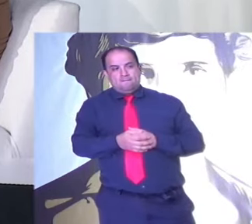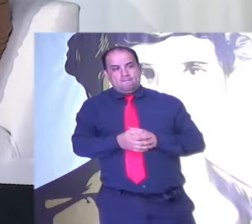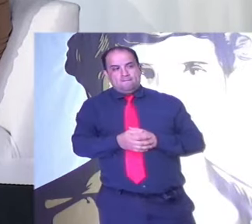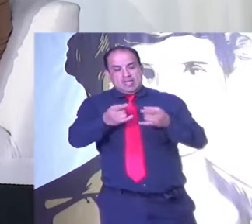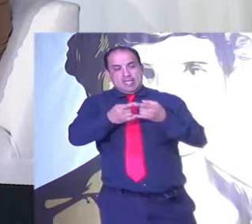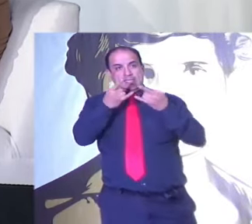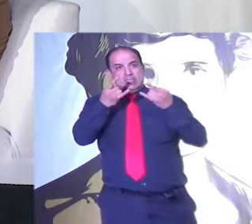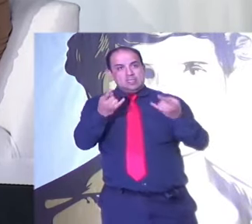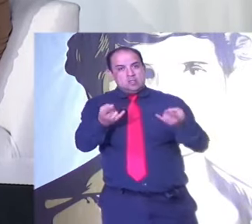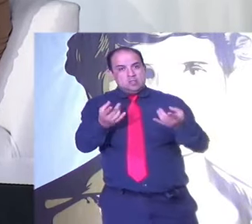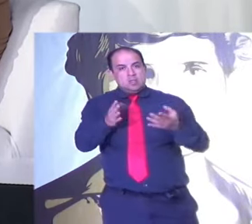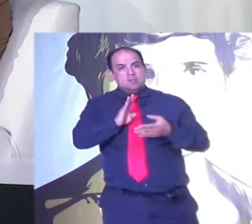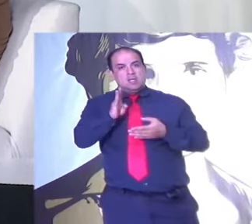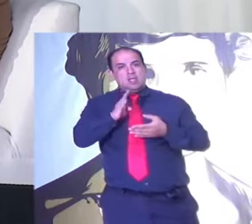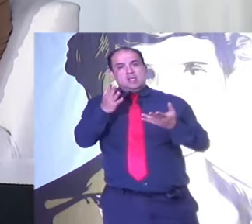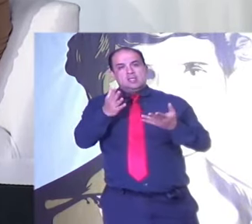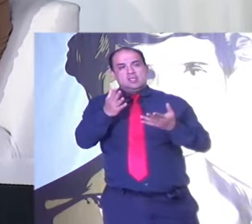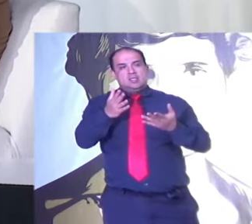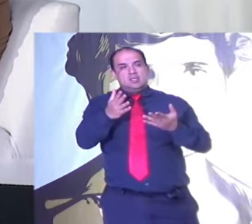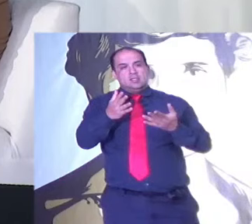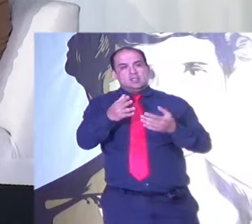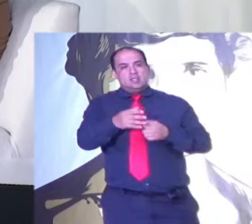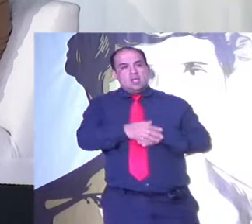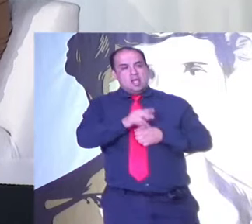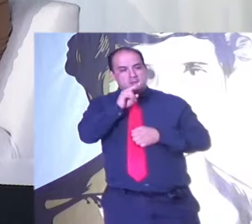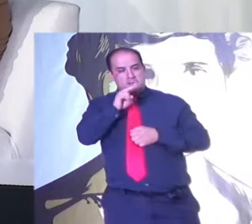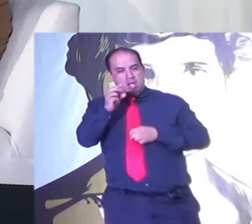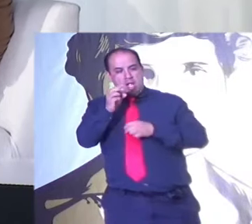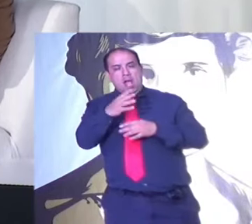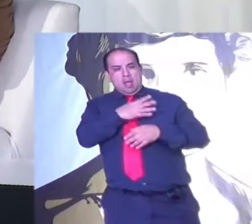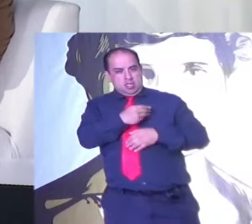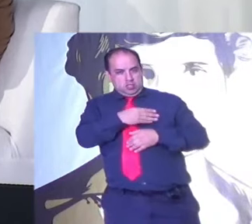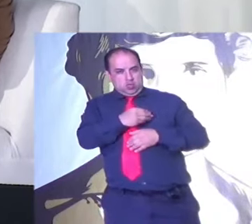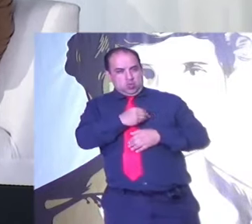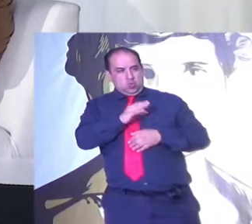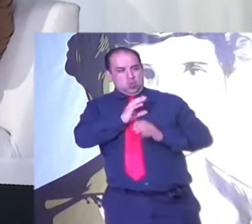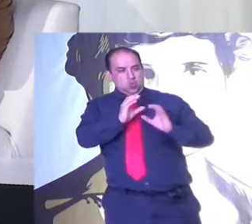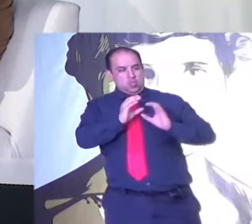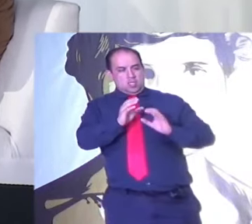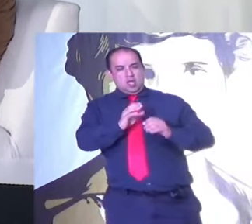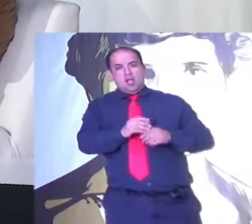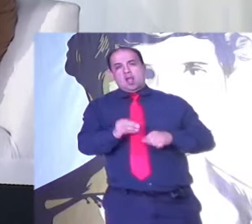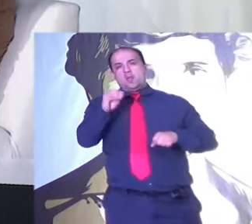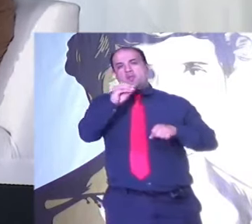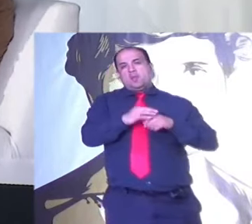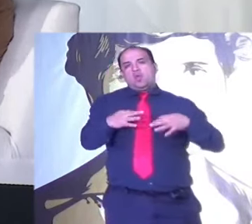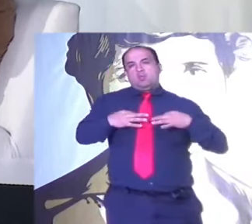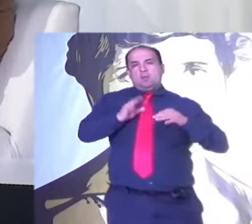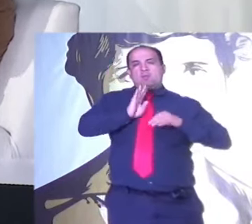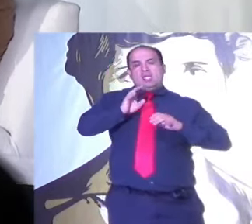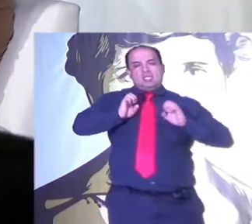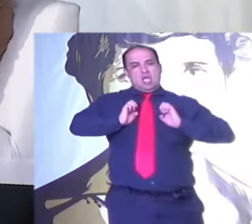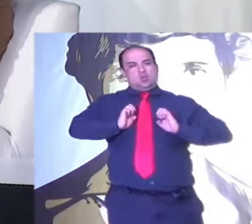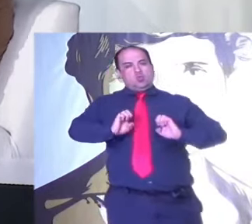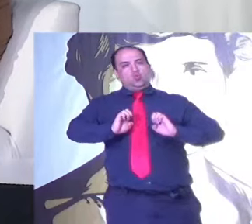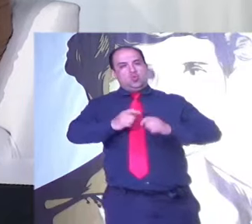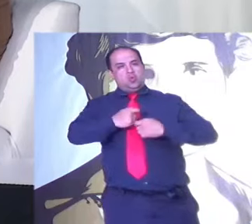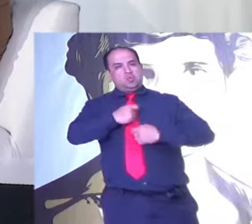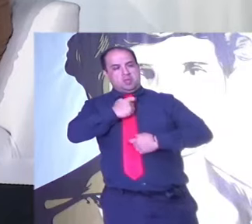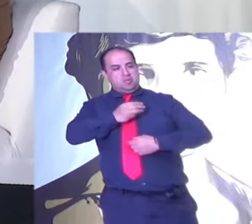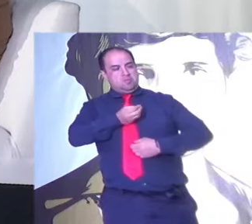un lector es como llevar a tu hijo en un domingo. Lo vistes, ¿no? Hasta lo vistes como adultito, le pones una corbata y lo vistes de la mejor